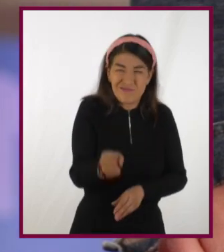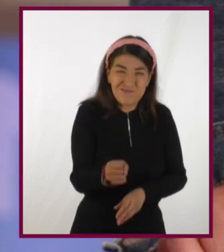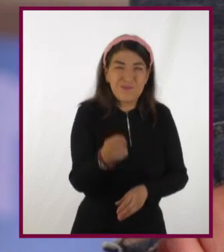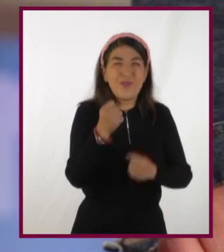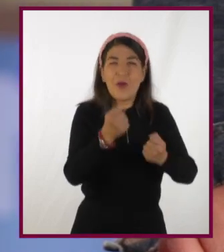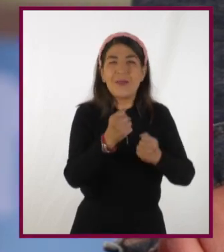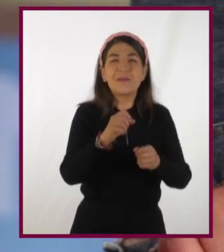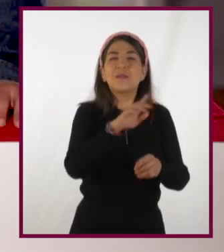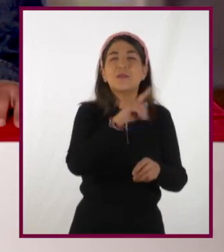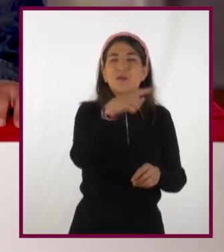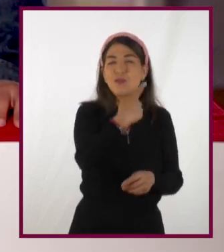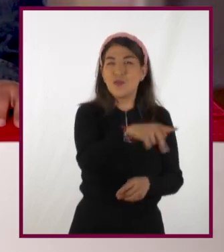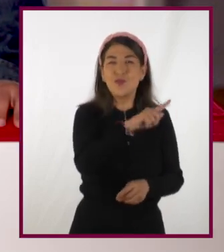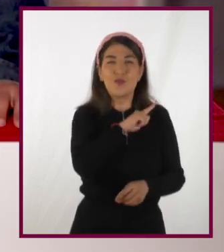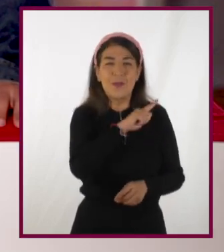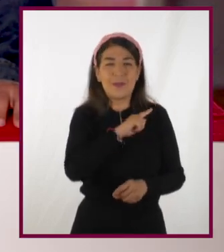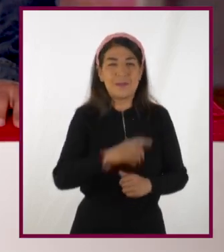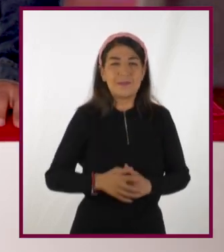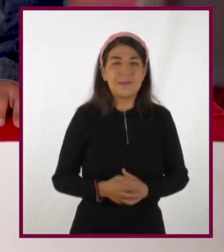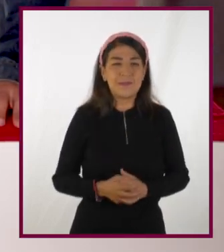botella con demasiada fuerza.